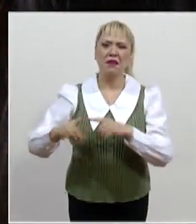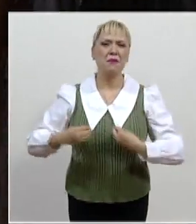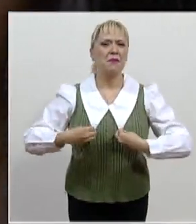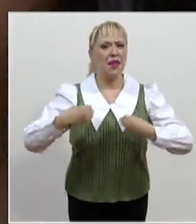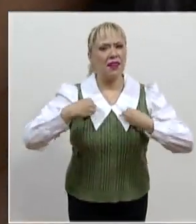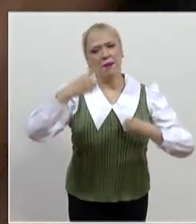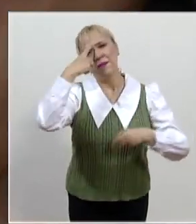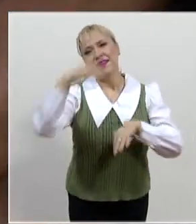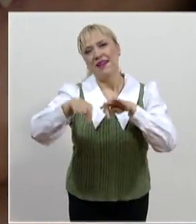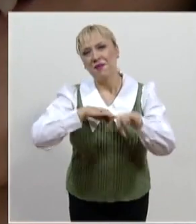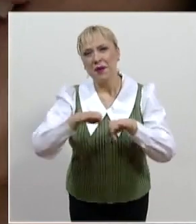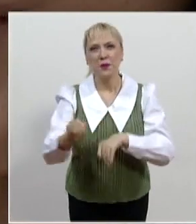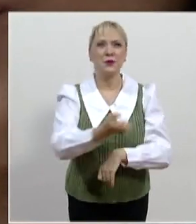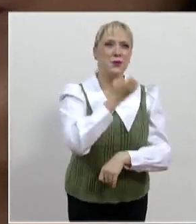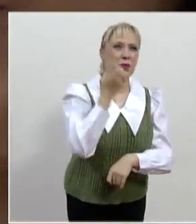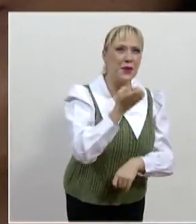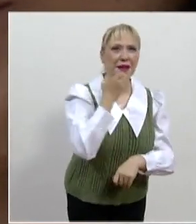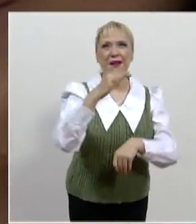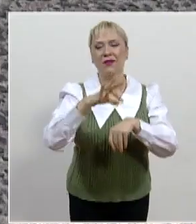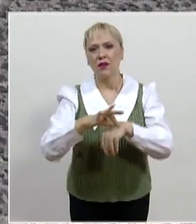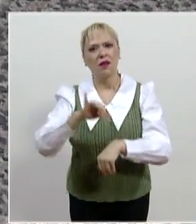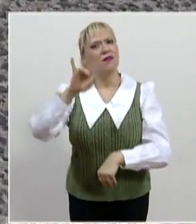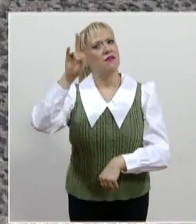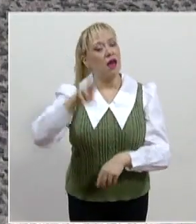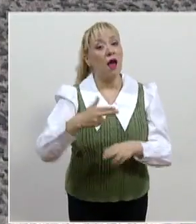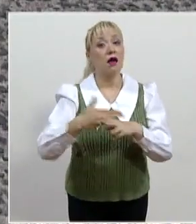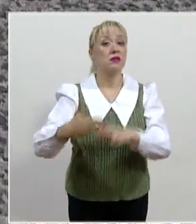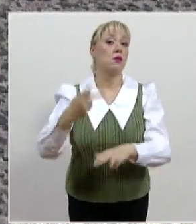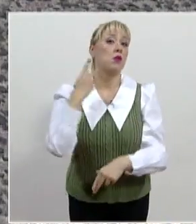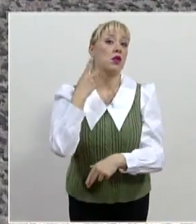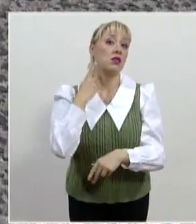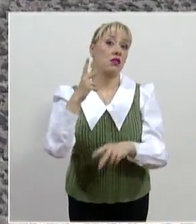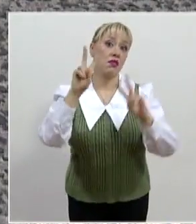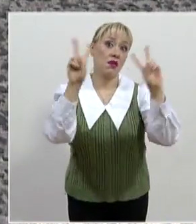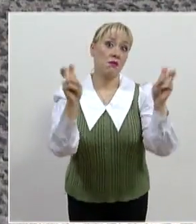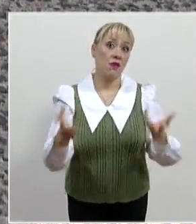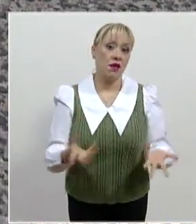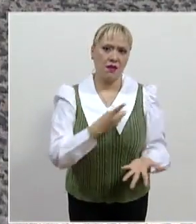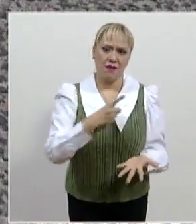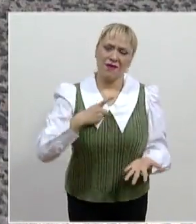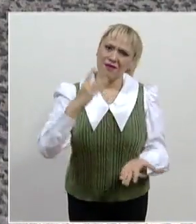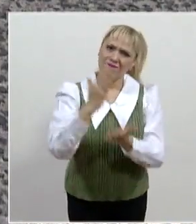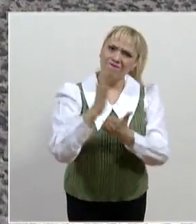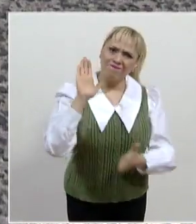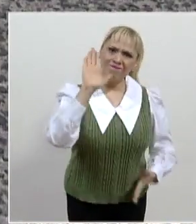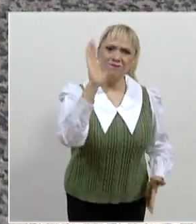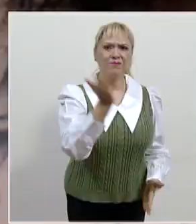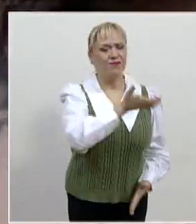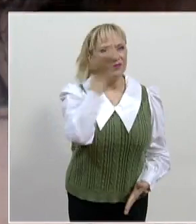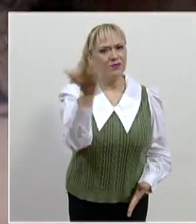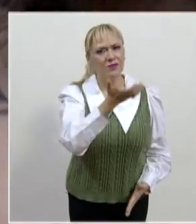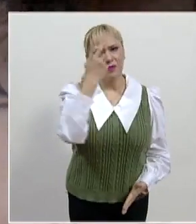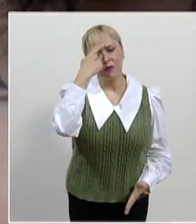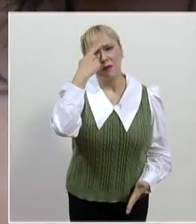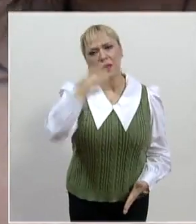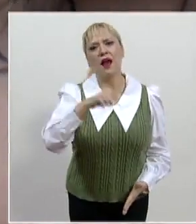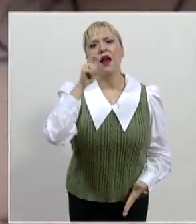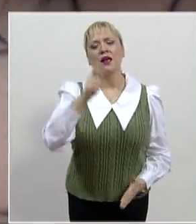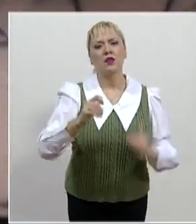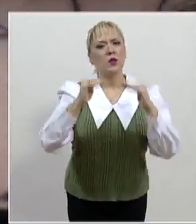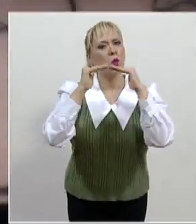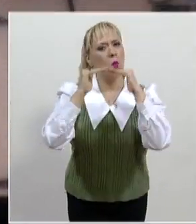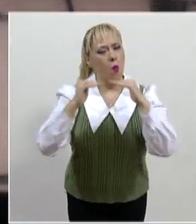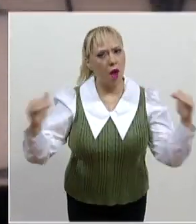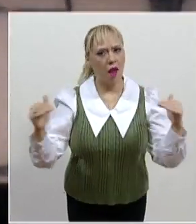vida, incluso sus derechos político-electorales, por lo que se deben combatir estas conductas para hacer realidad la